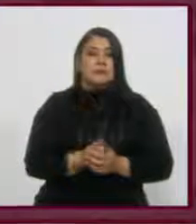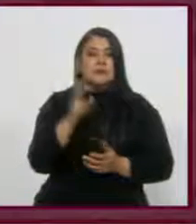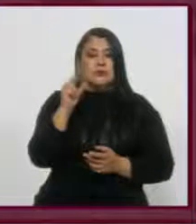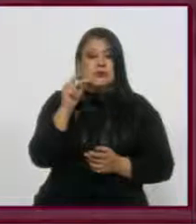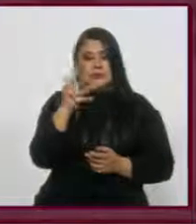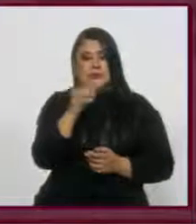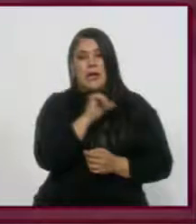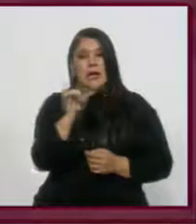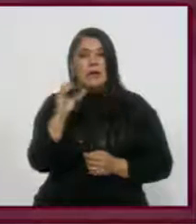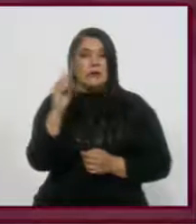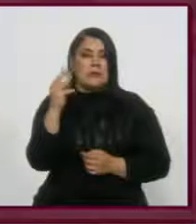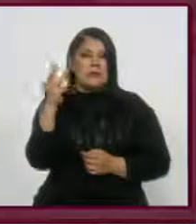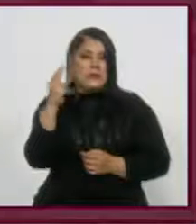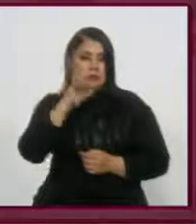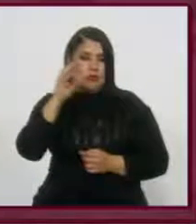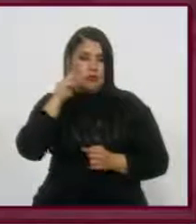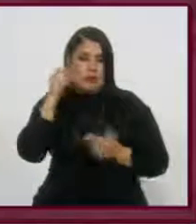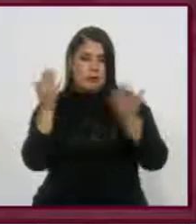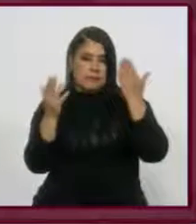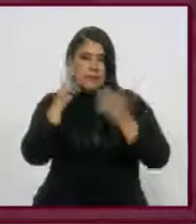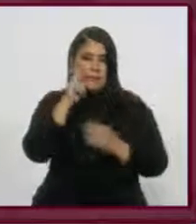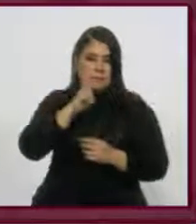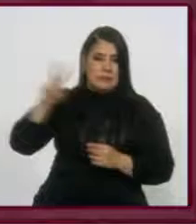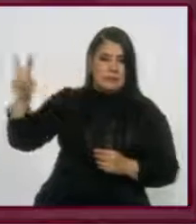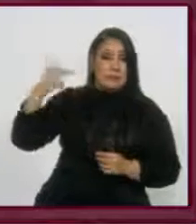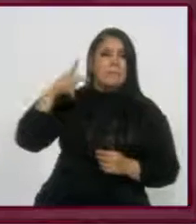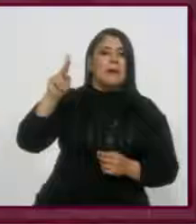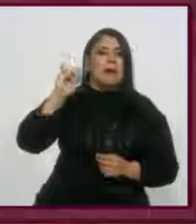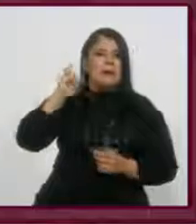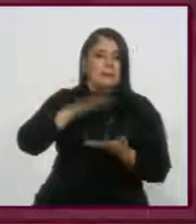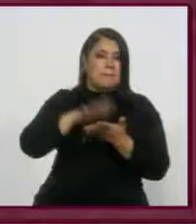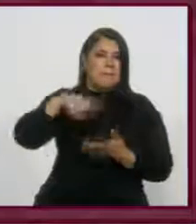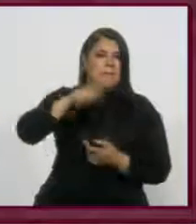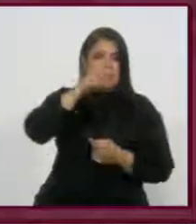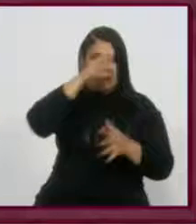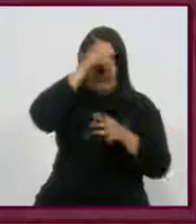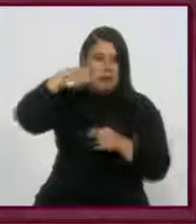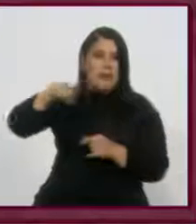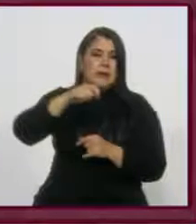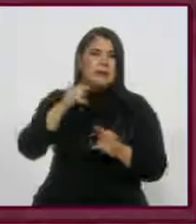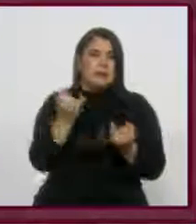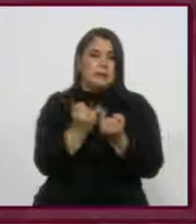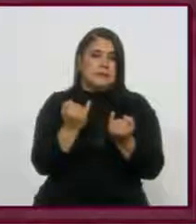85 a 93%, pero el consenso creo que sigue siendo amplísimo.